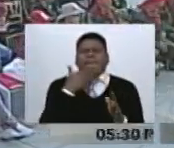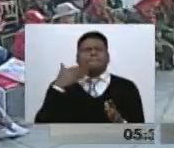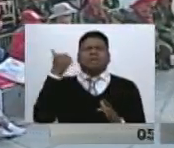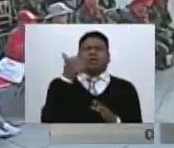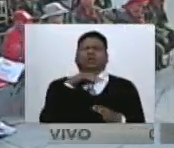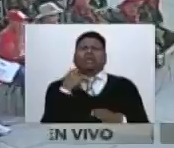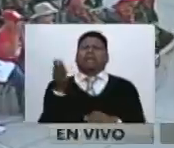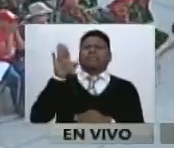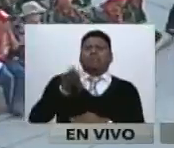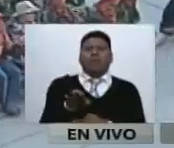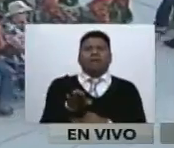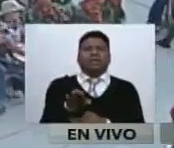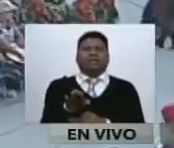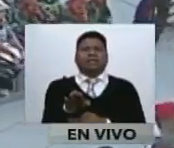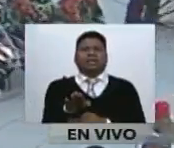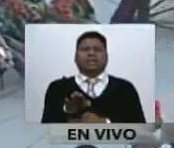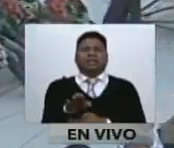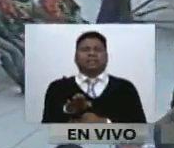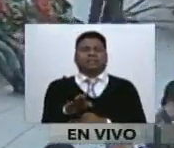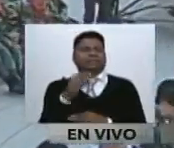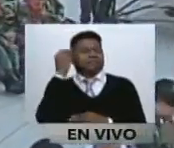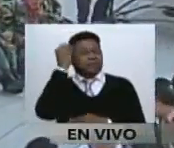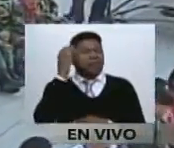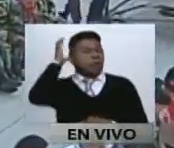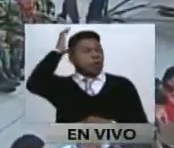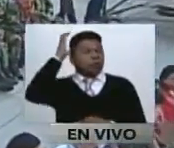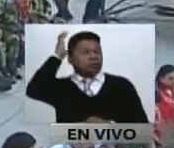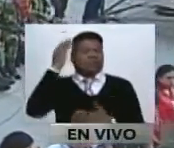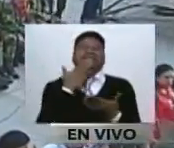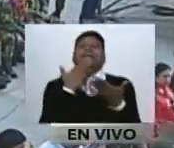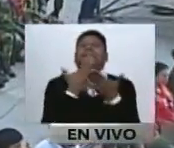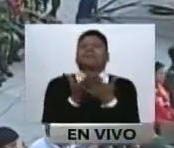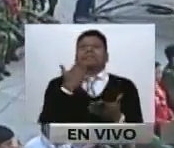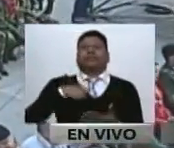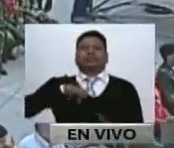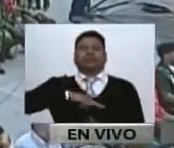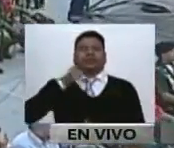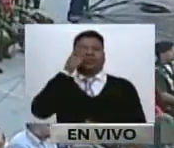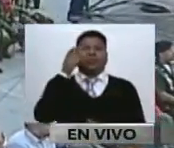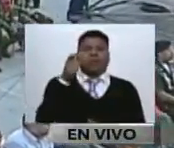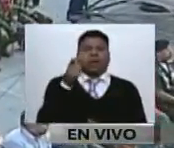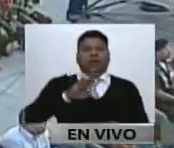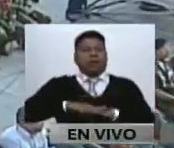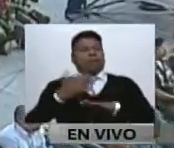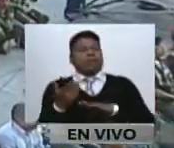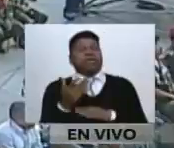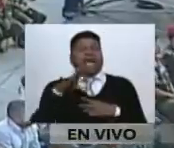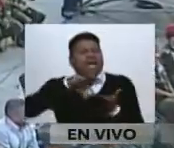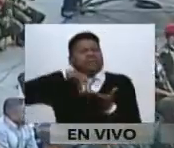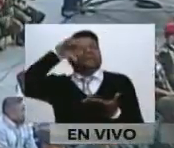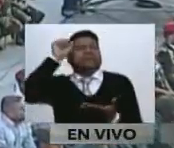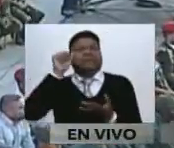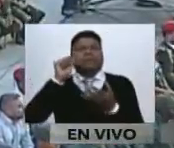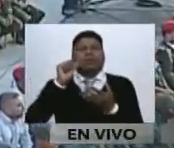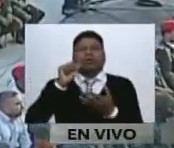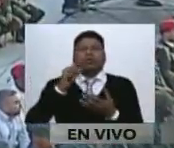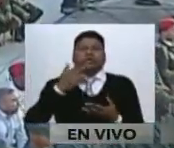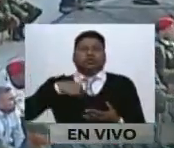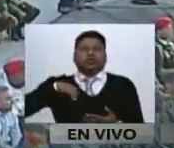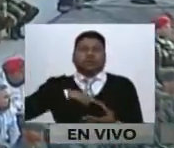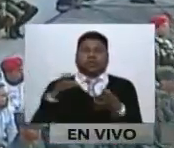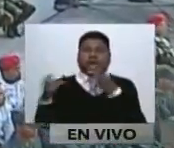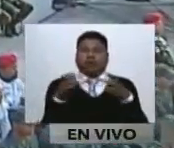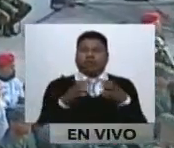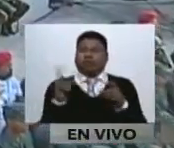juventud, porque tengamos cada vez más conciencia. Pidamos por nuestro pueblo, porque entendamos que la lucha no es contra carne y sangre, sino